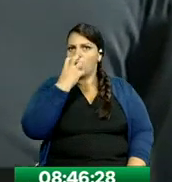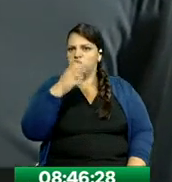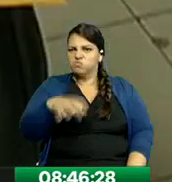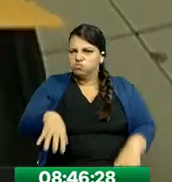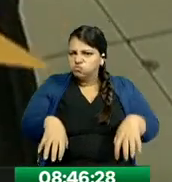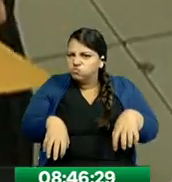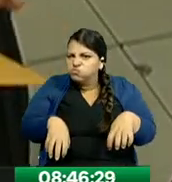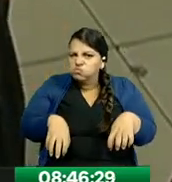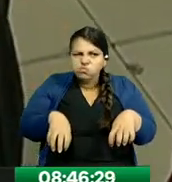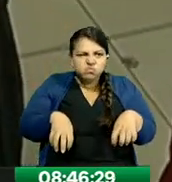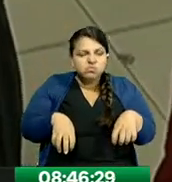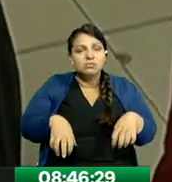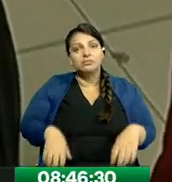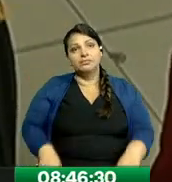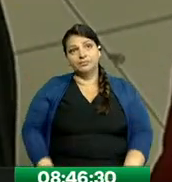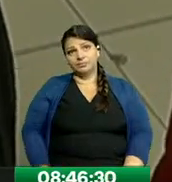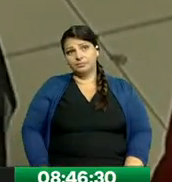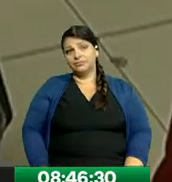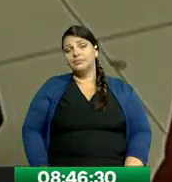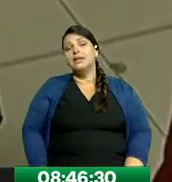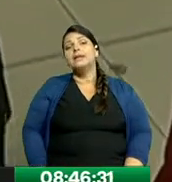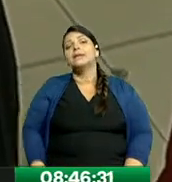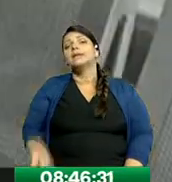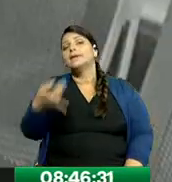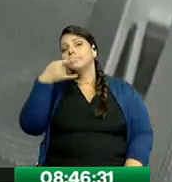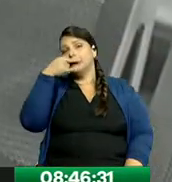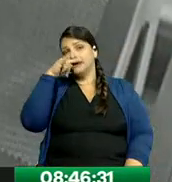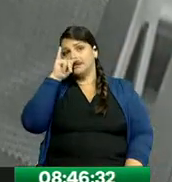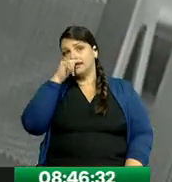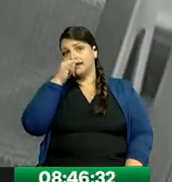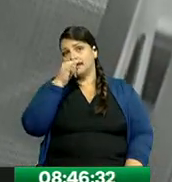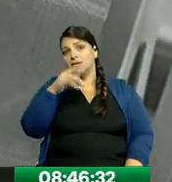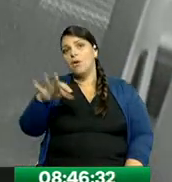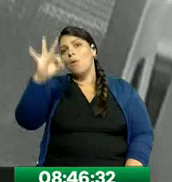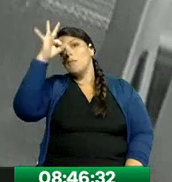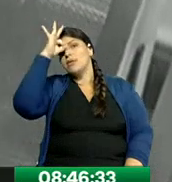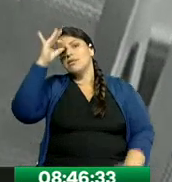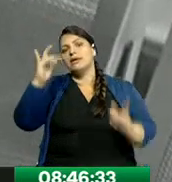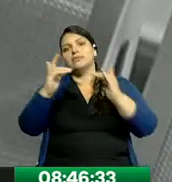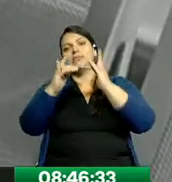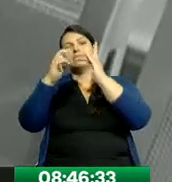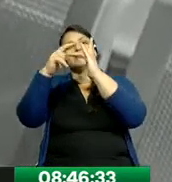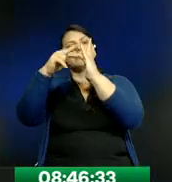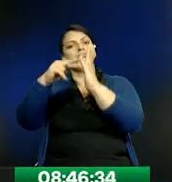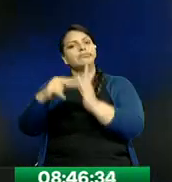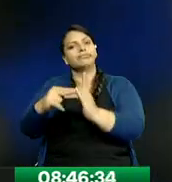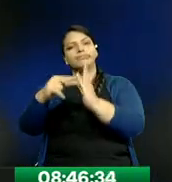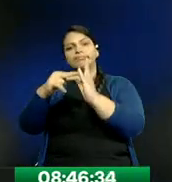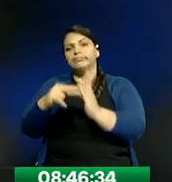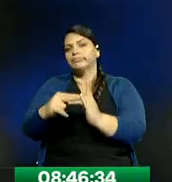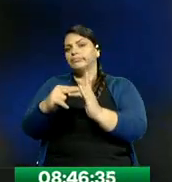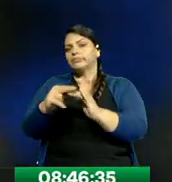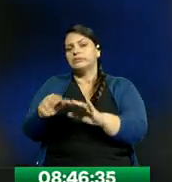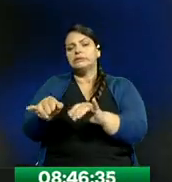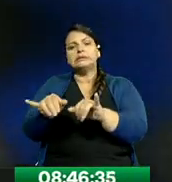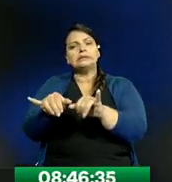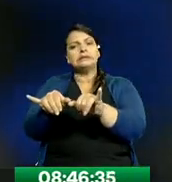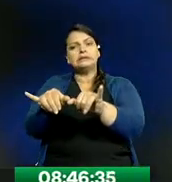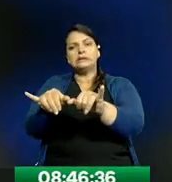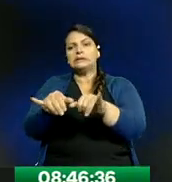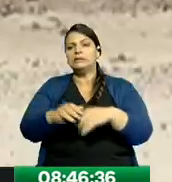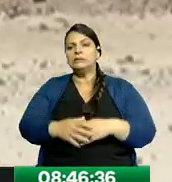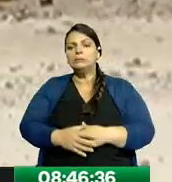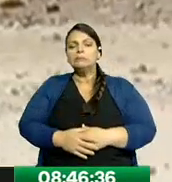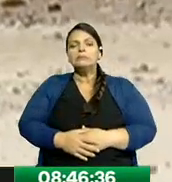sus progenitores requieren de ayuda psicológica para él, quien trató de defenderse golpeándolo, porque si no las heridas hubieran sido más